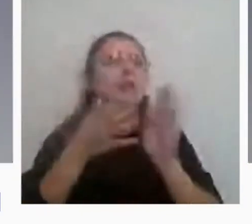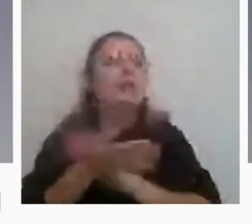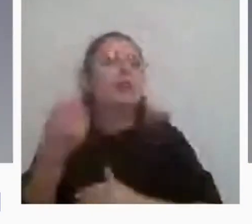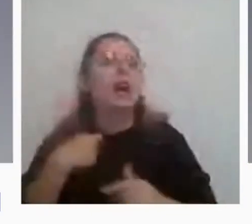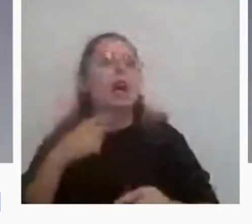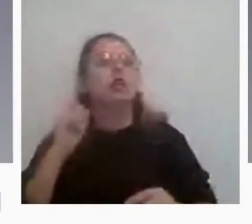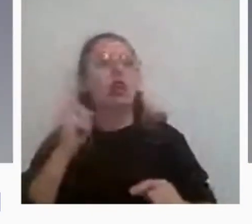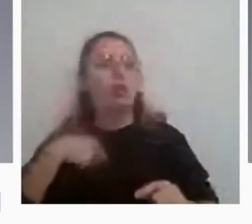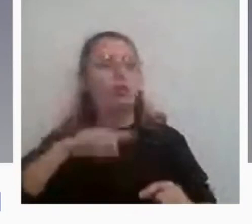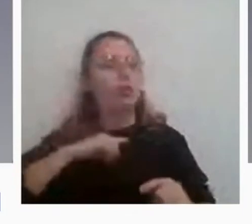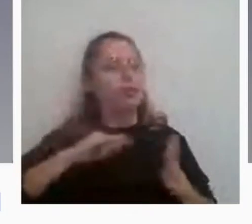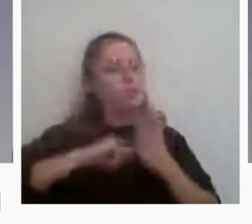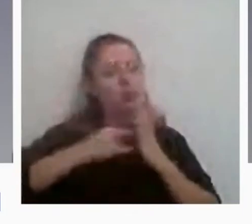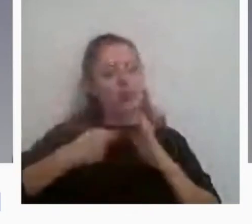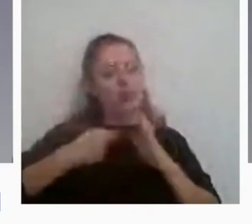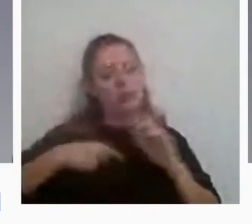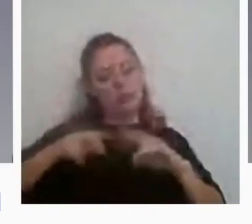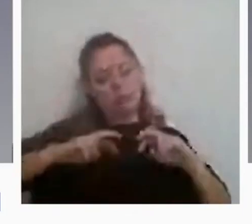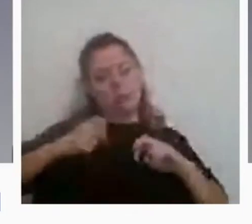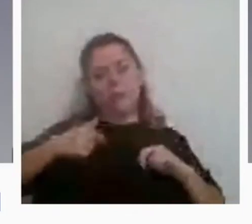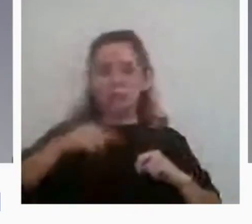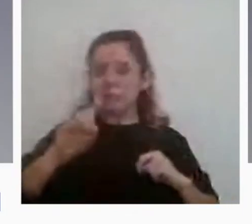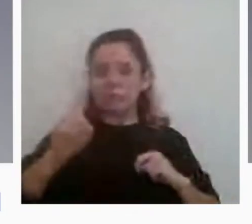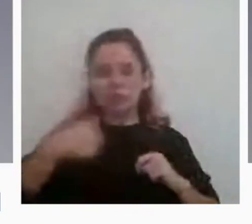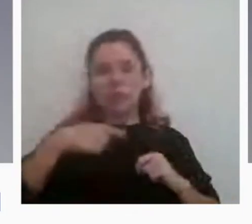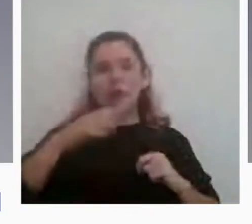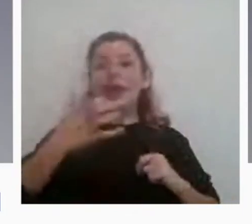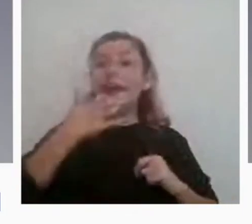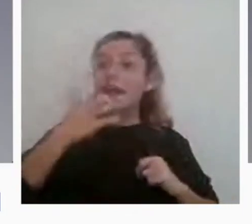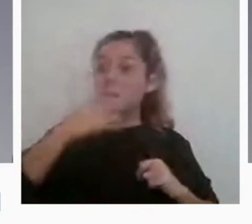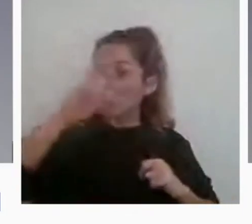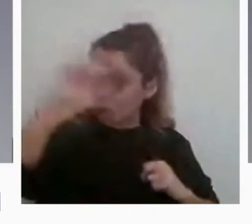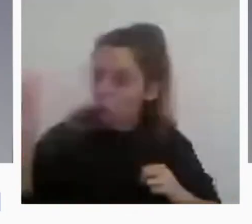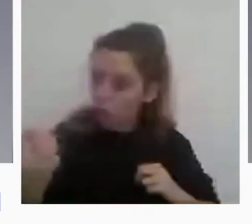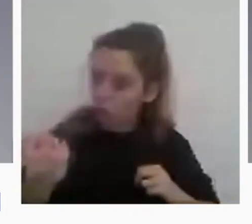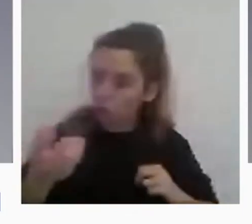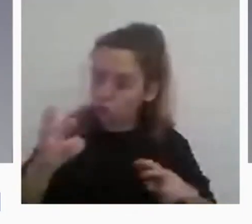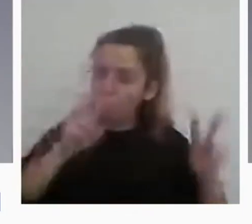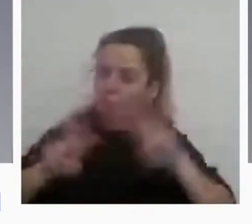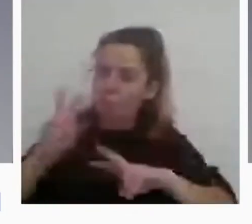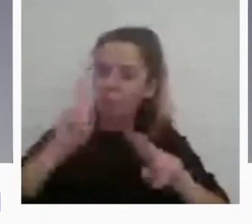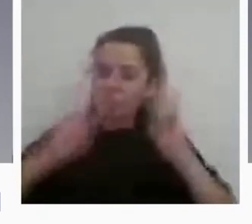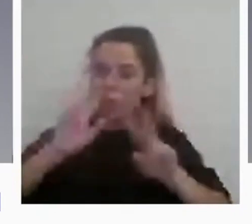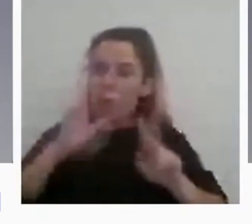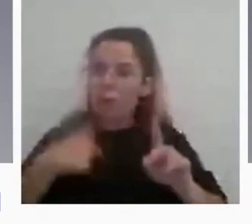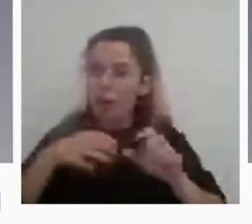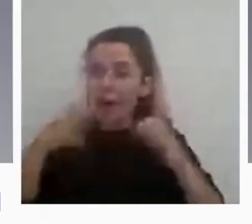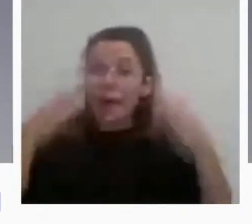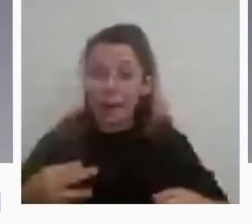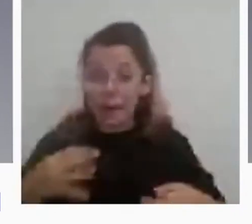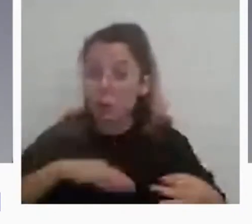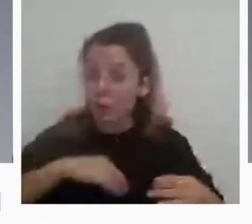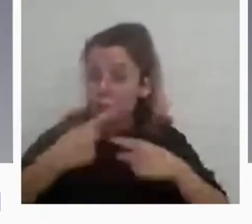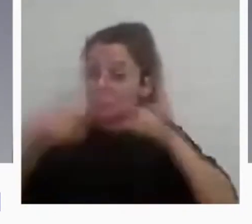nuestros proyectos, pero estar atento a otros ejemplos. Claro que por veces la realidad es un poco distinta, pero tenemos que estar atentos y queremos